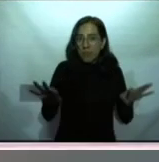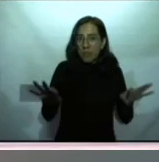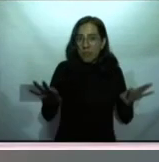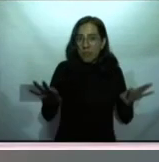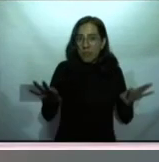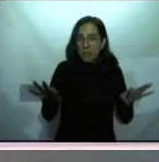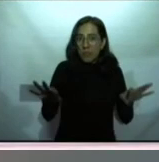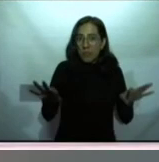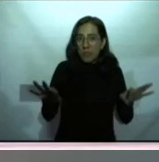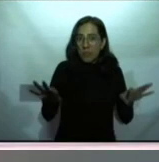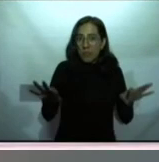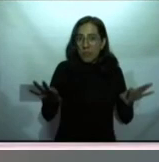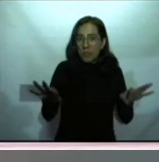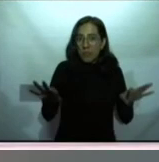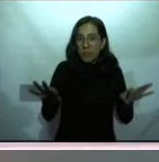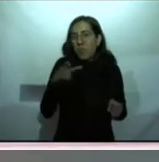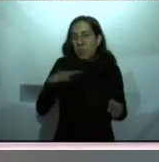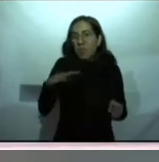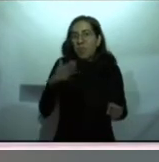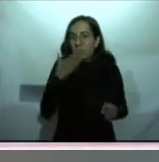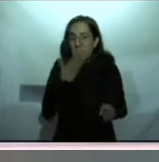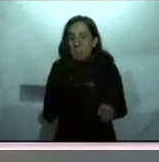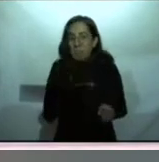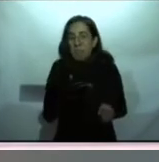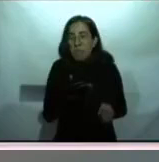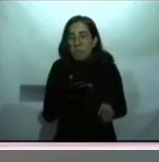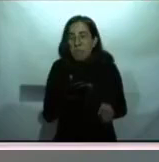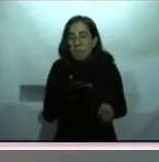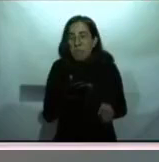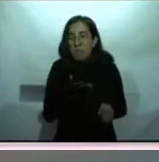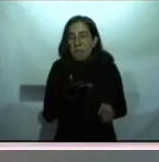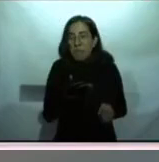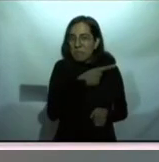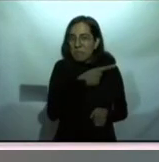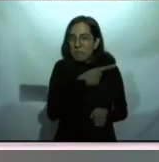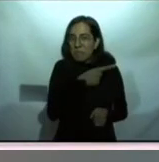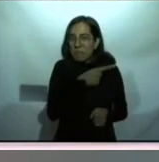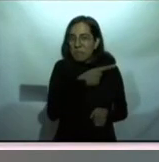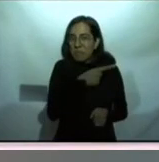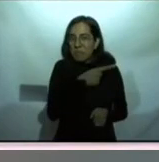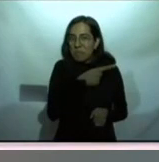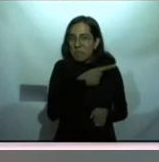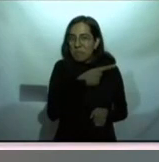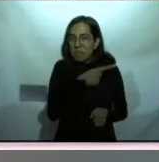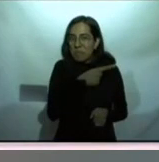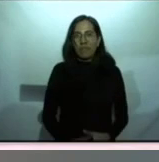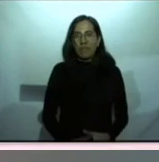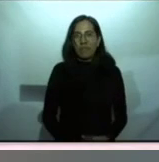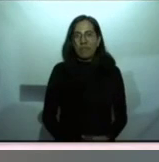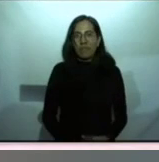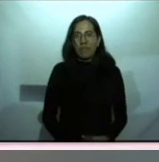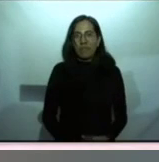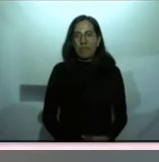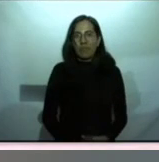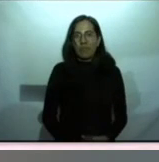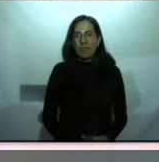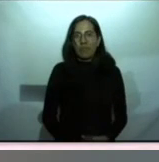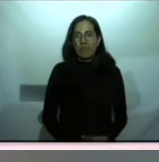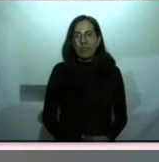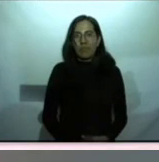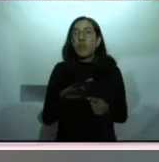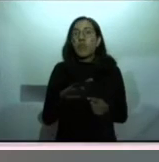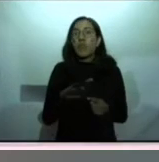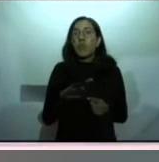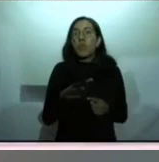la justicia. ¿Qué más les planteo? Nosotros necesitamos bienestar.